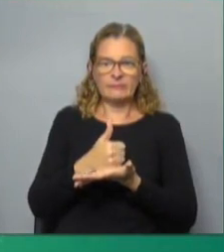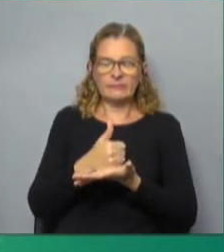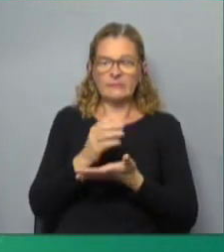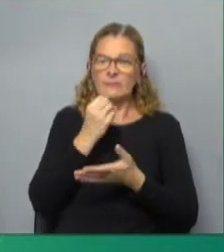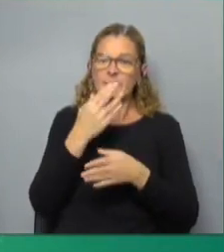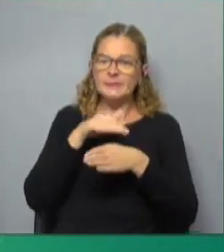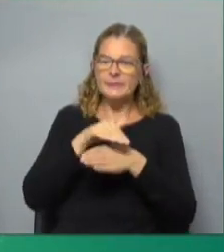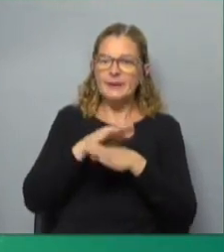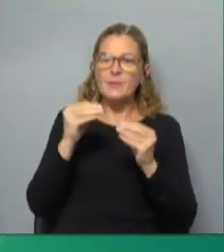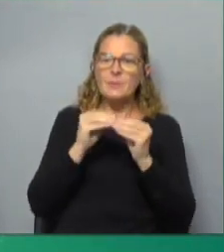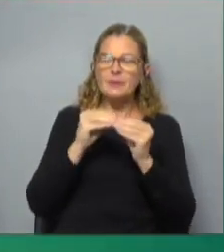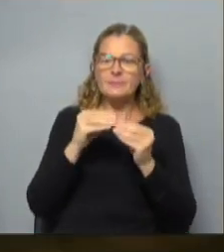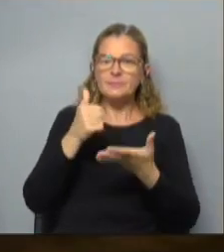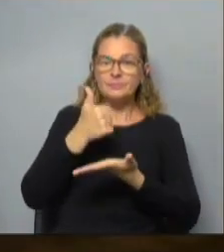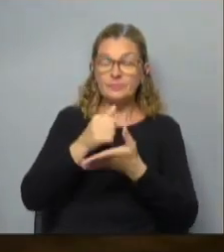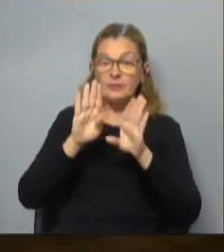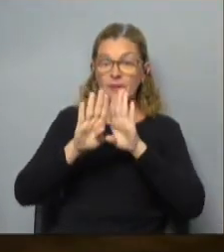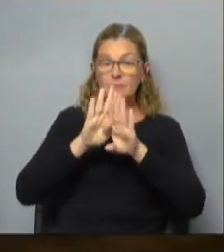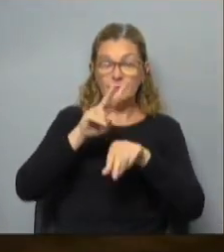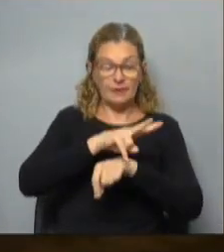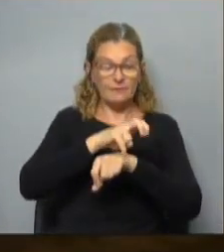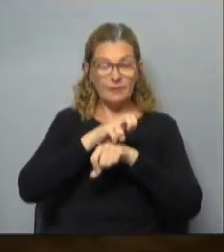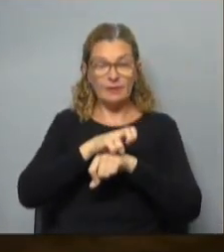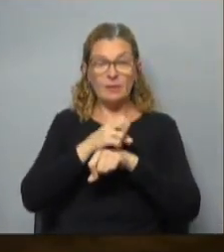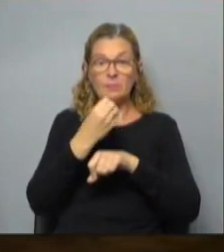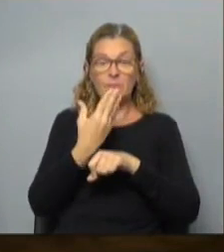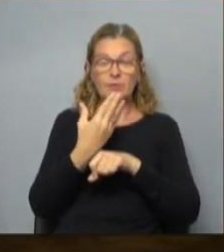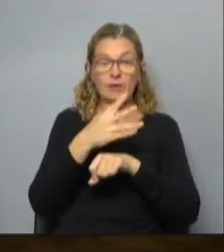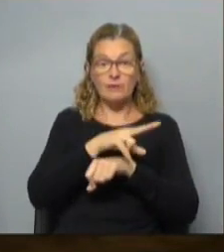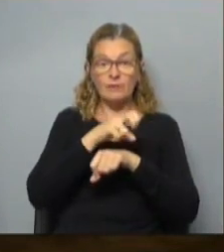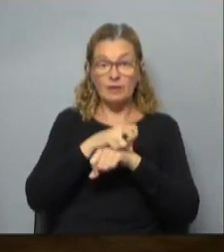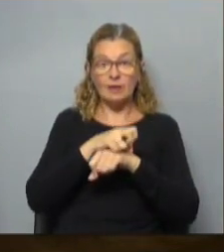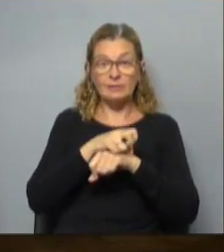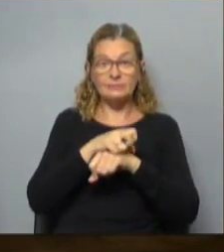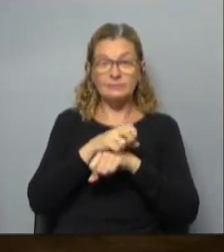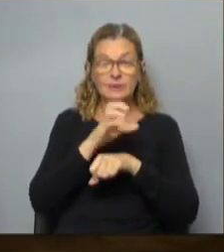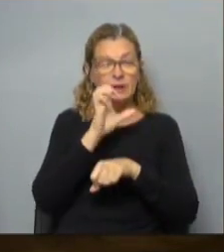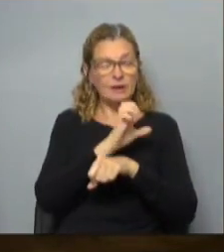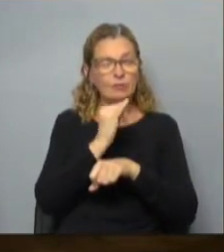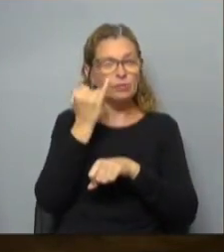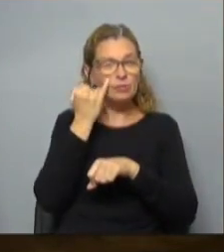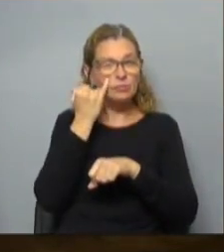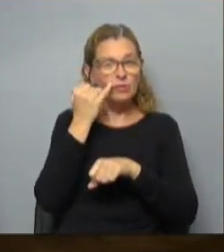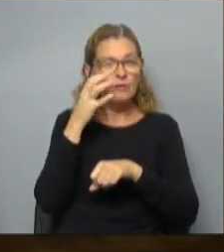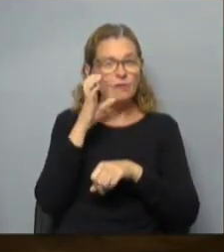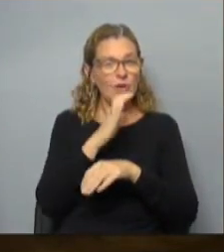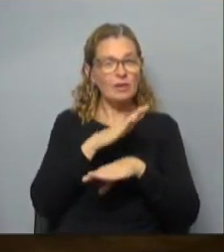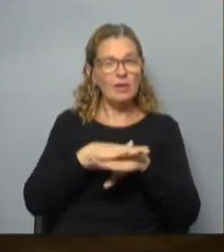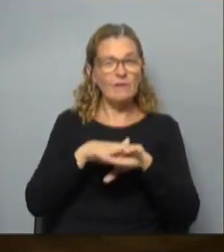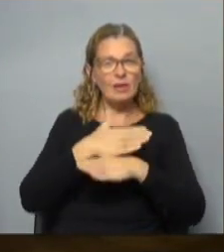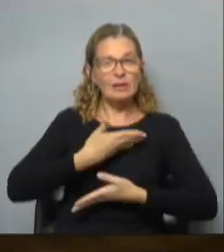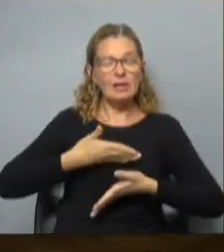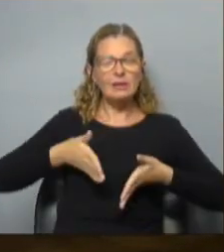buenas tardes compañeros estamos en la puerta de la fiscalía porque la fiscalía de delitos sexuales violencia basada en género